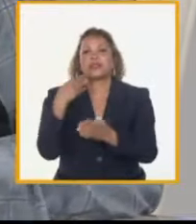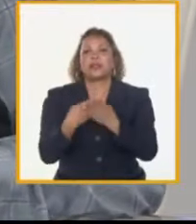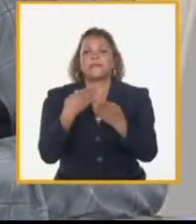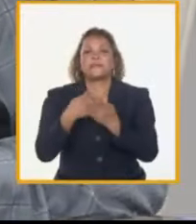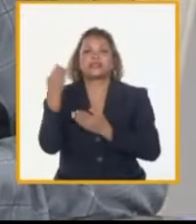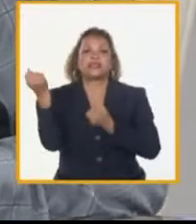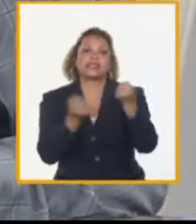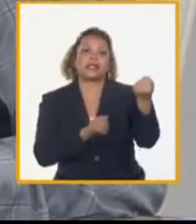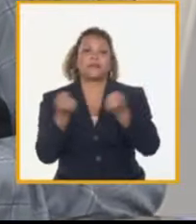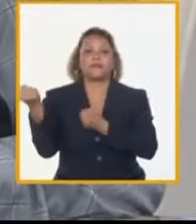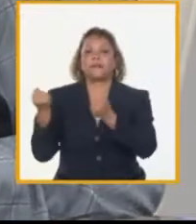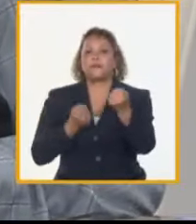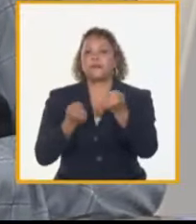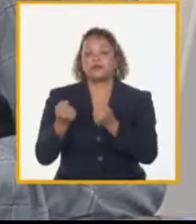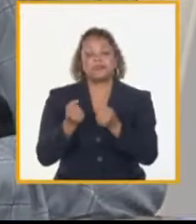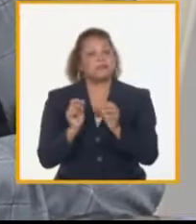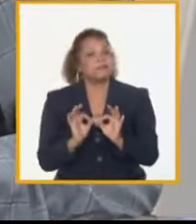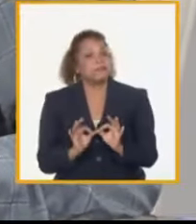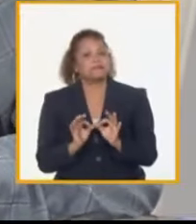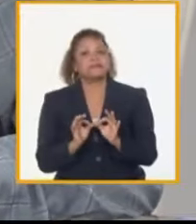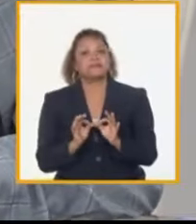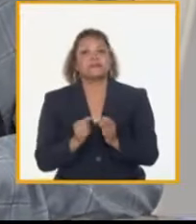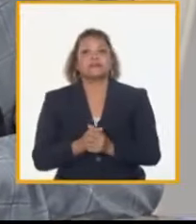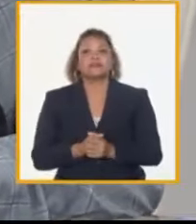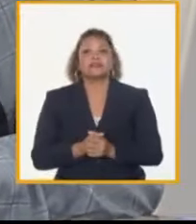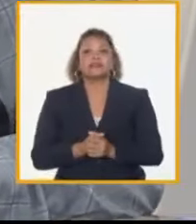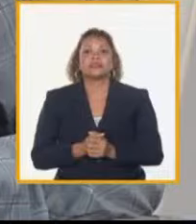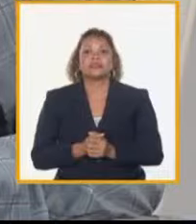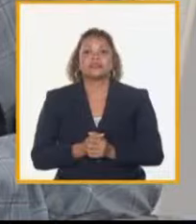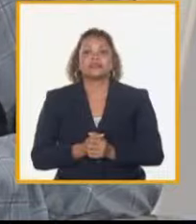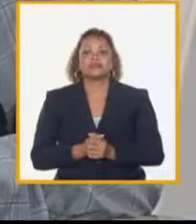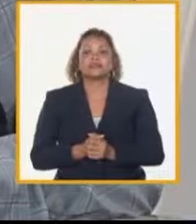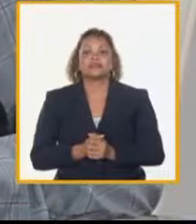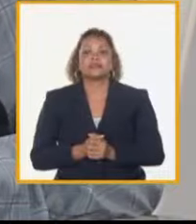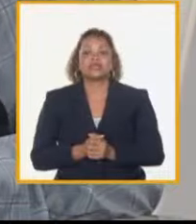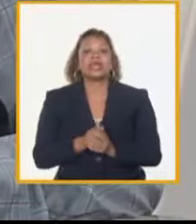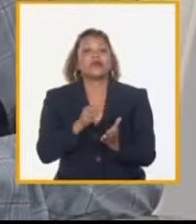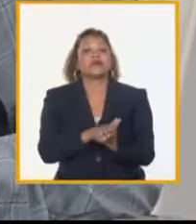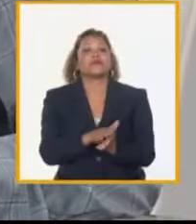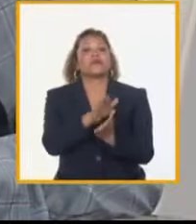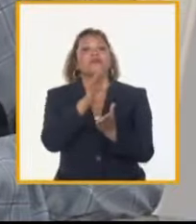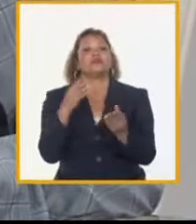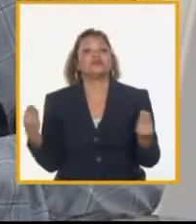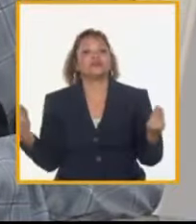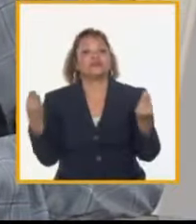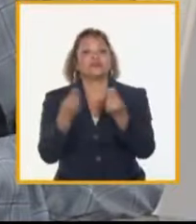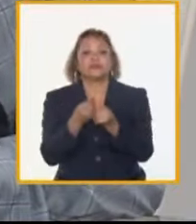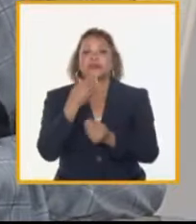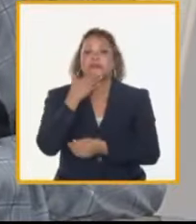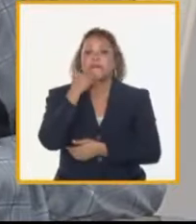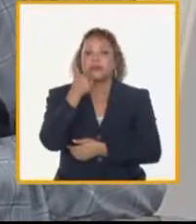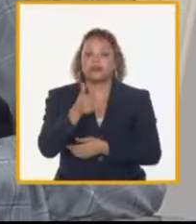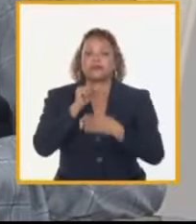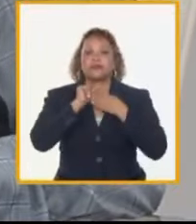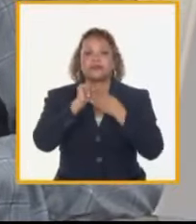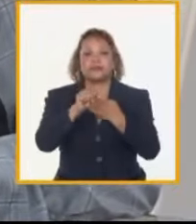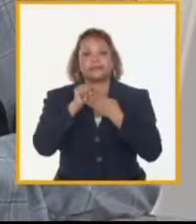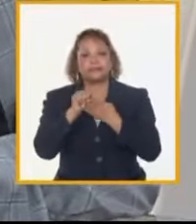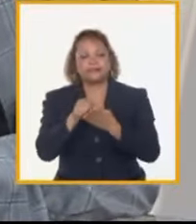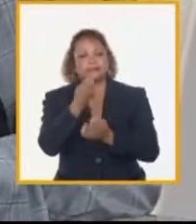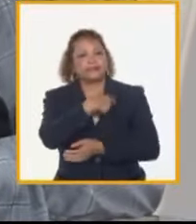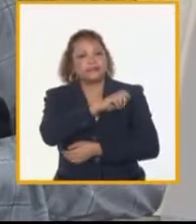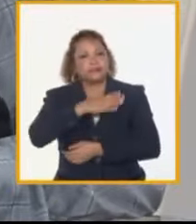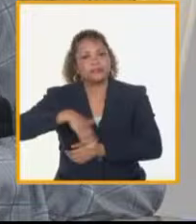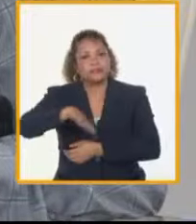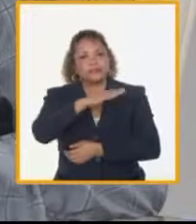transporte, Randy, desde el compromiso que nos une para brindarle un mejor servicio a la